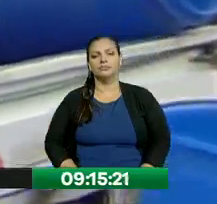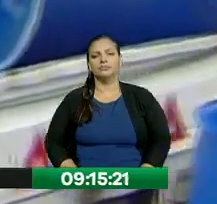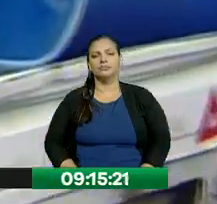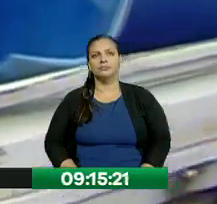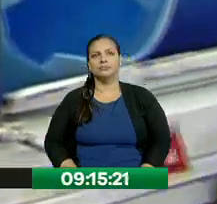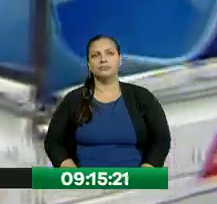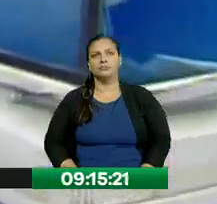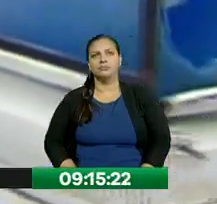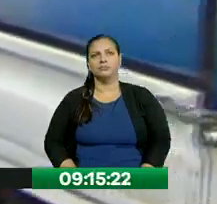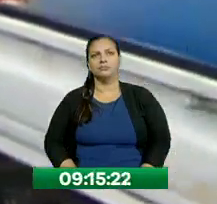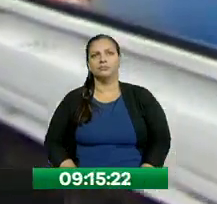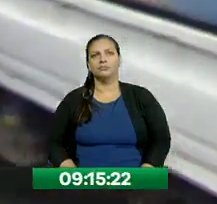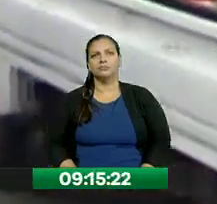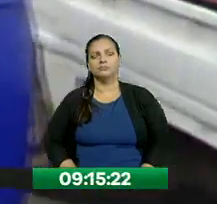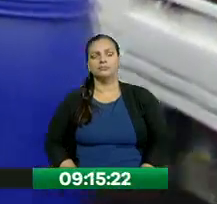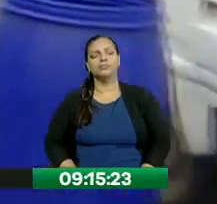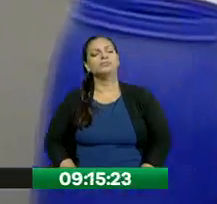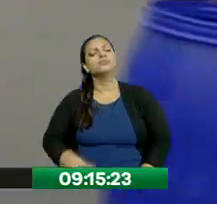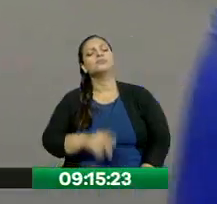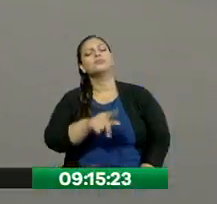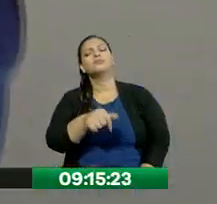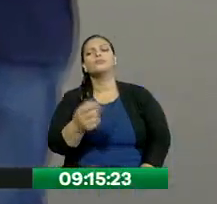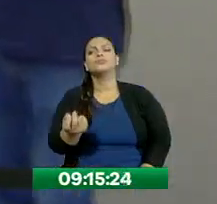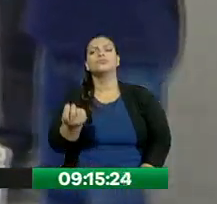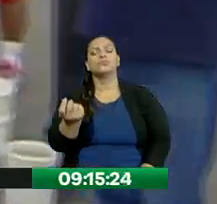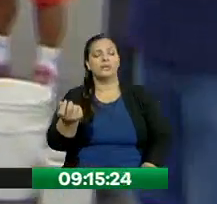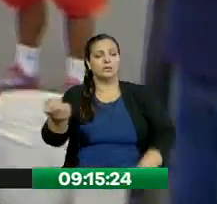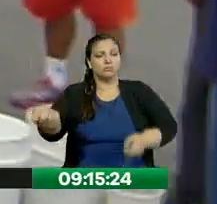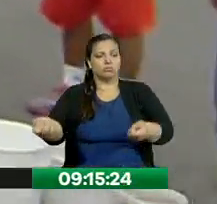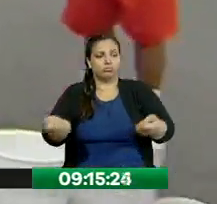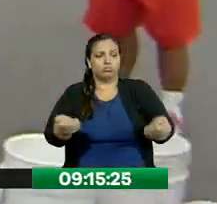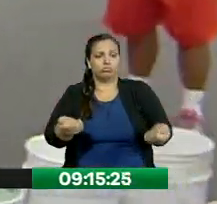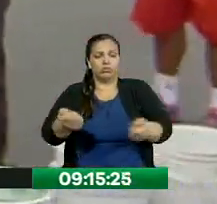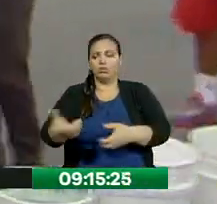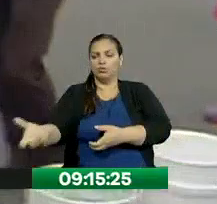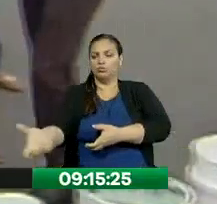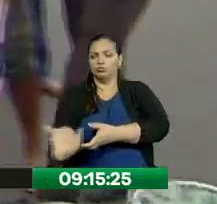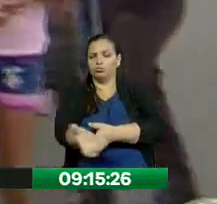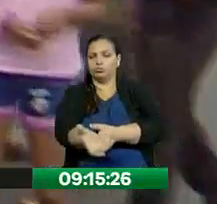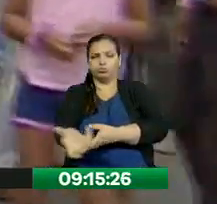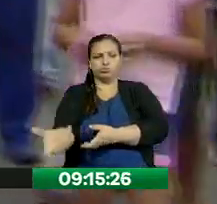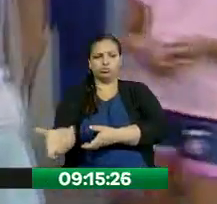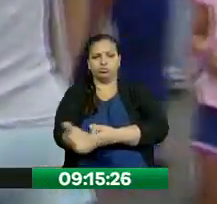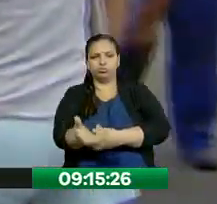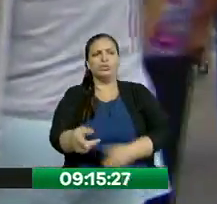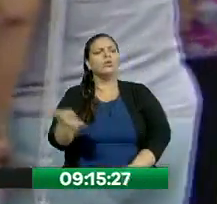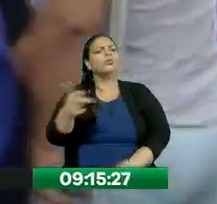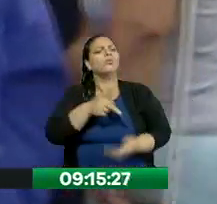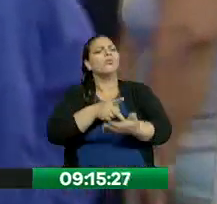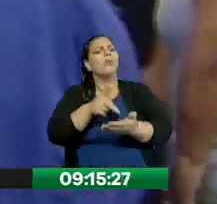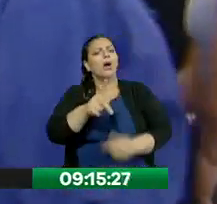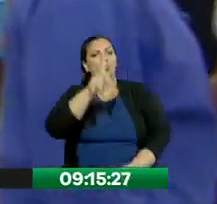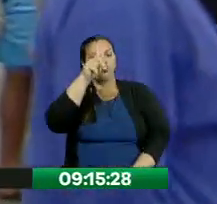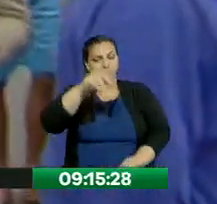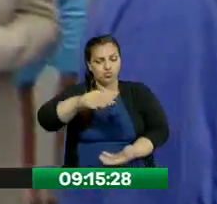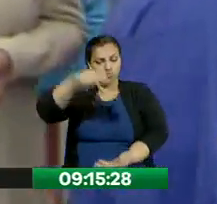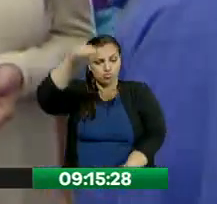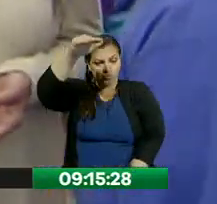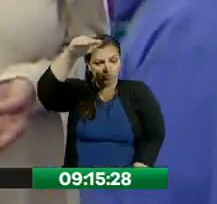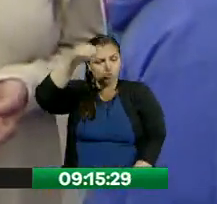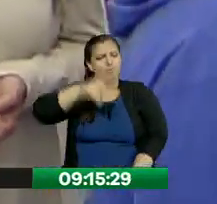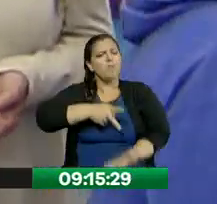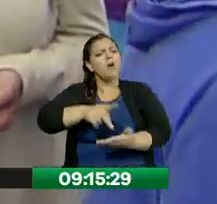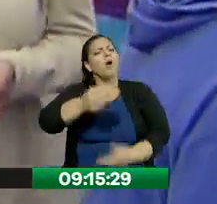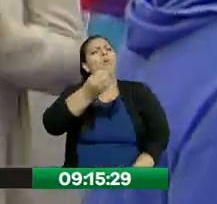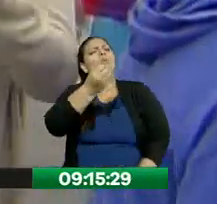pagando. Comprando el tanque, que es con el tanquero, $1.50, $2. Y aparte de